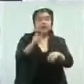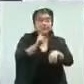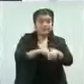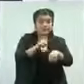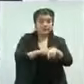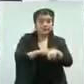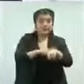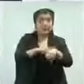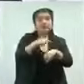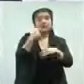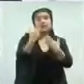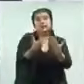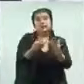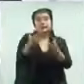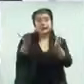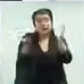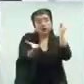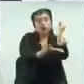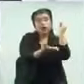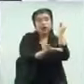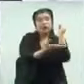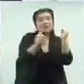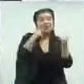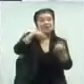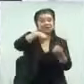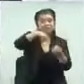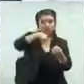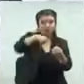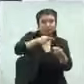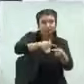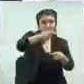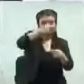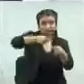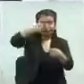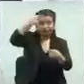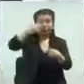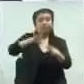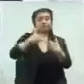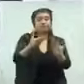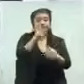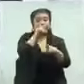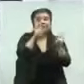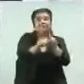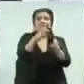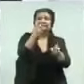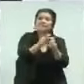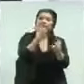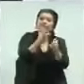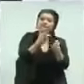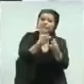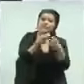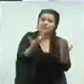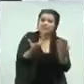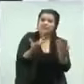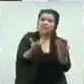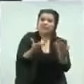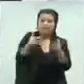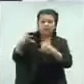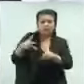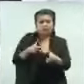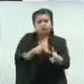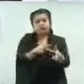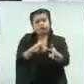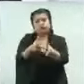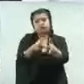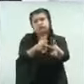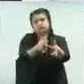de la zafra, o sea, realmente se logra colapsar ese puente, va a ser un caos a nivel nacional. Entonces, yo creo que